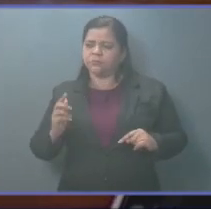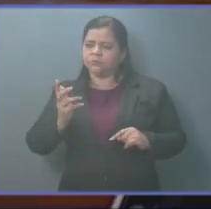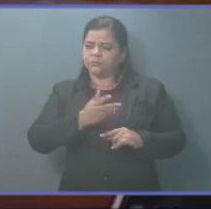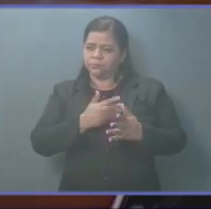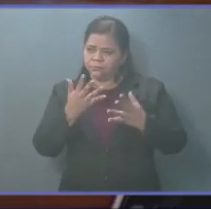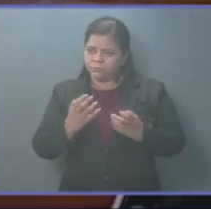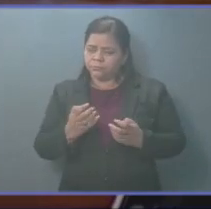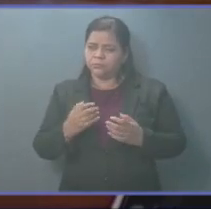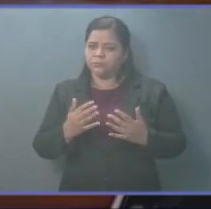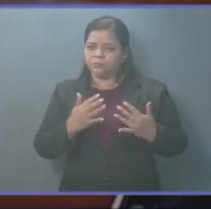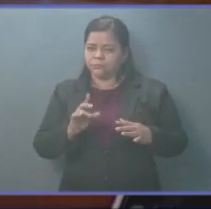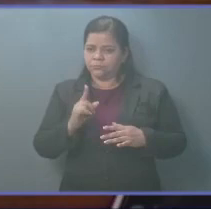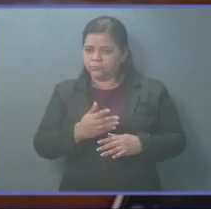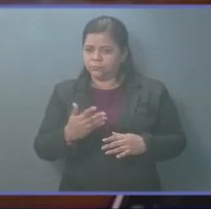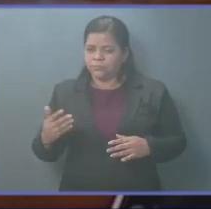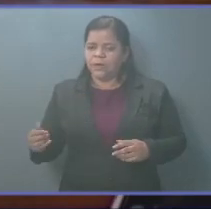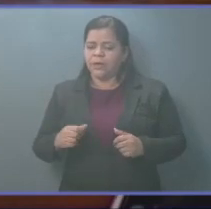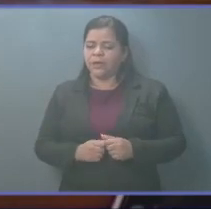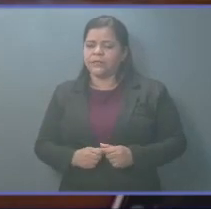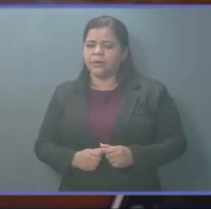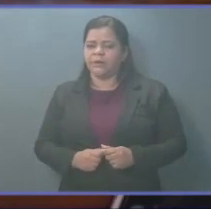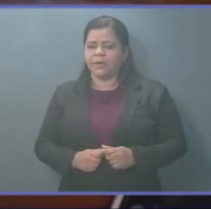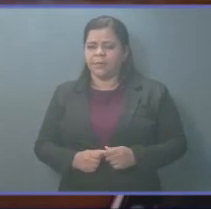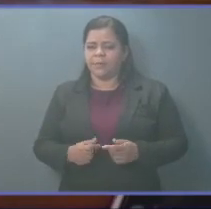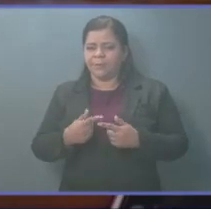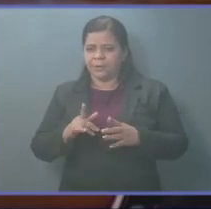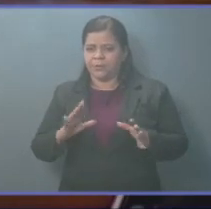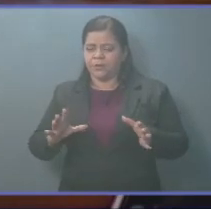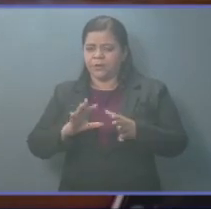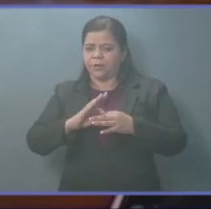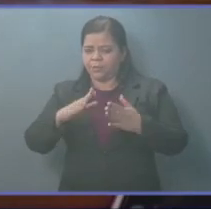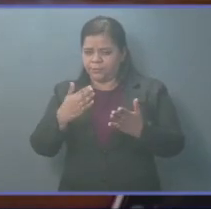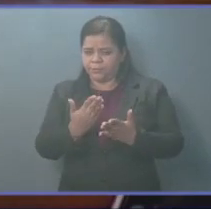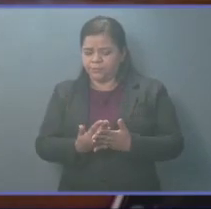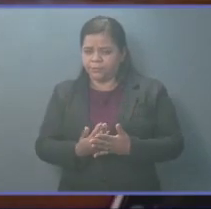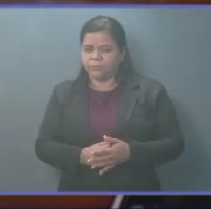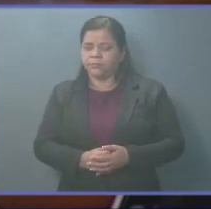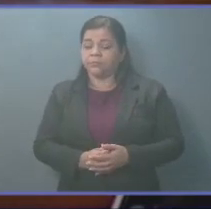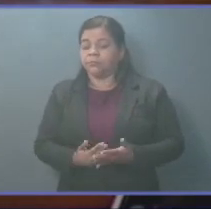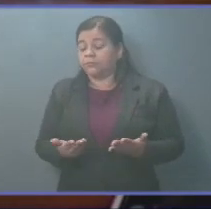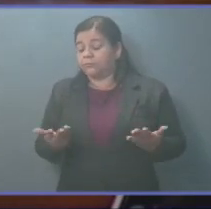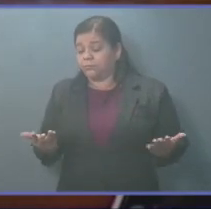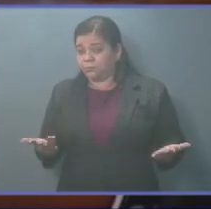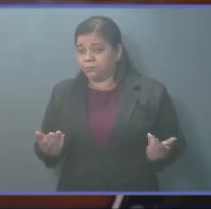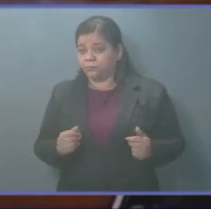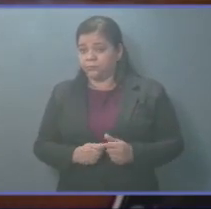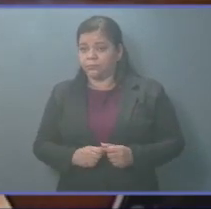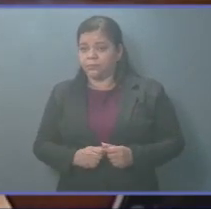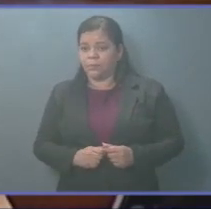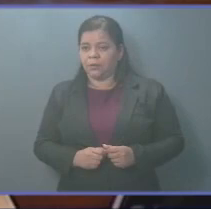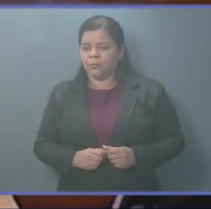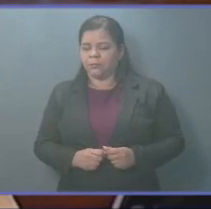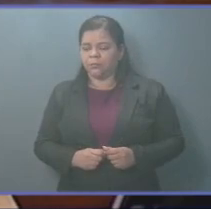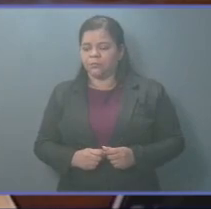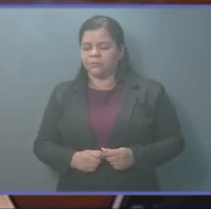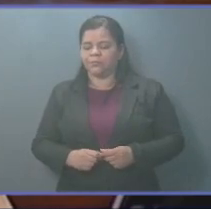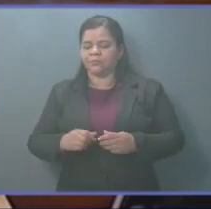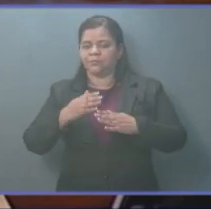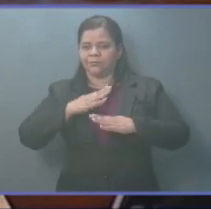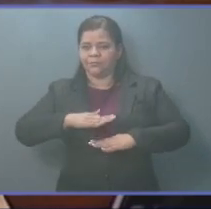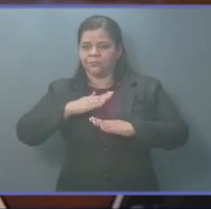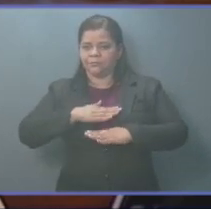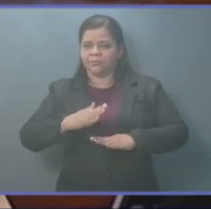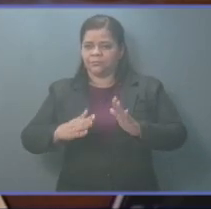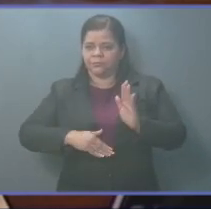acción específica. Y usted muy bien lo ha dicho, que es por acciones. Así que Yo no me doy por satisfecha ante esta